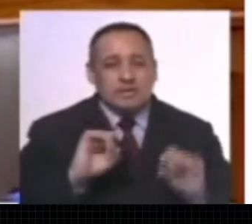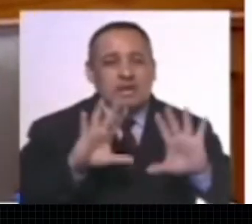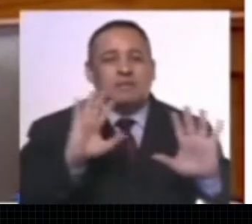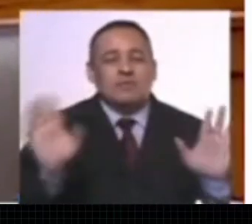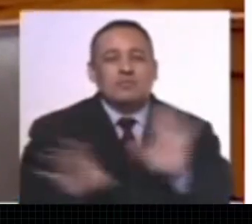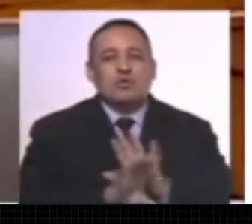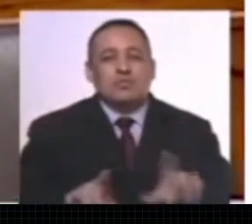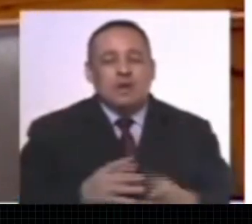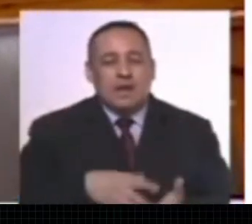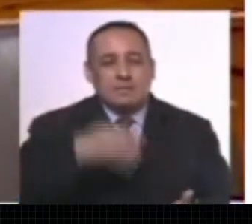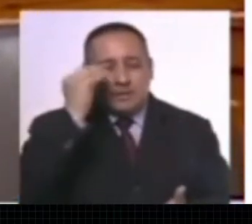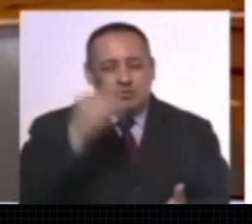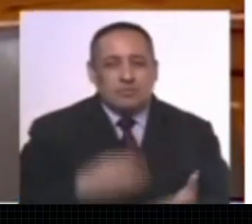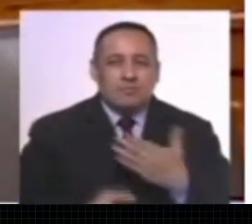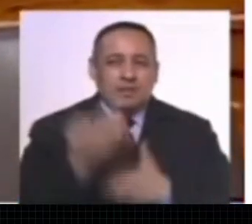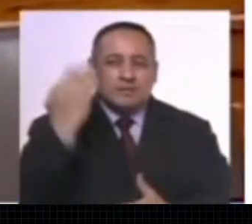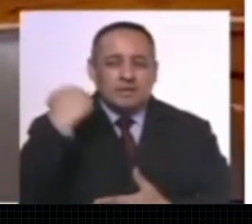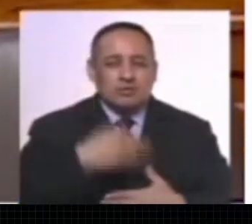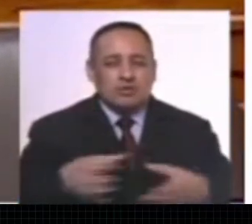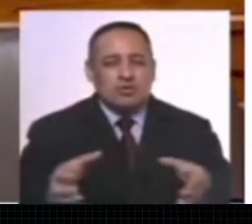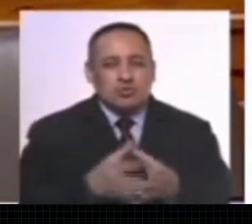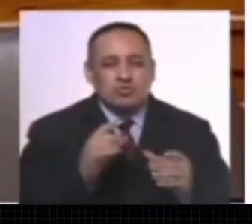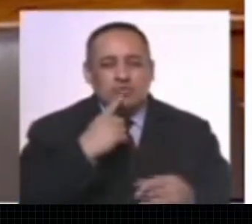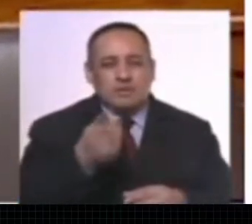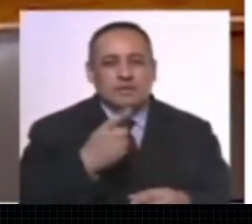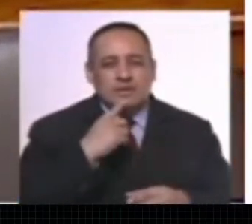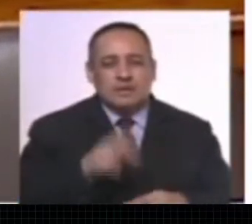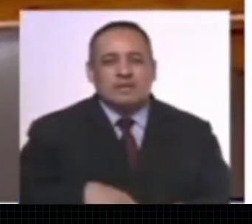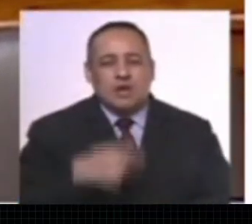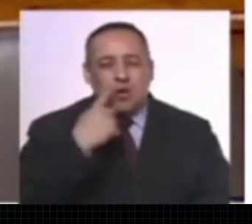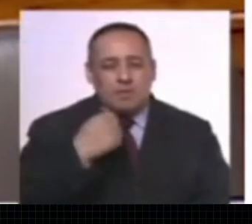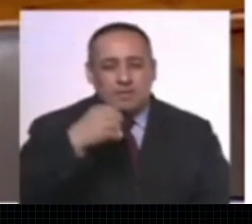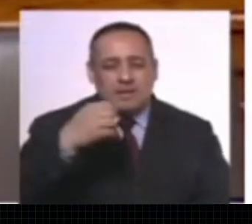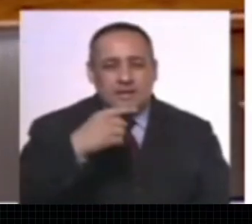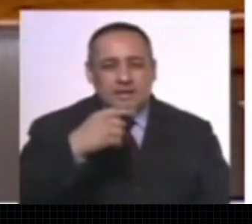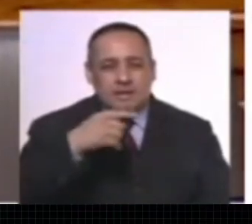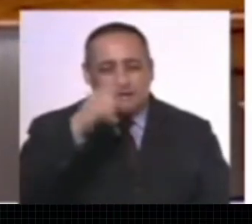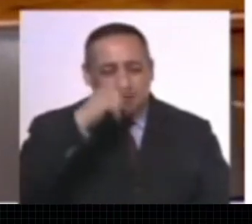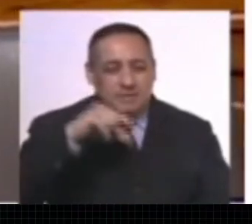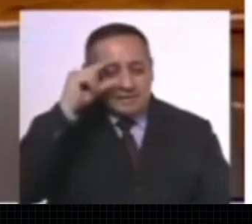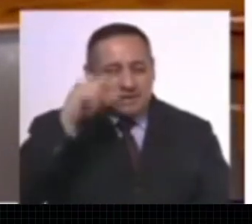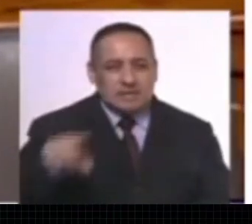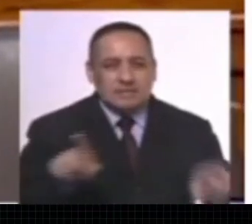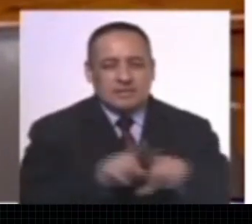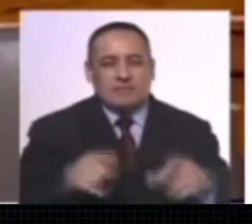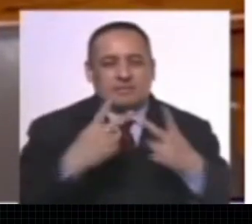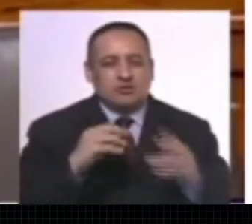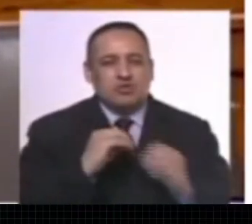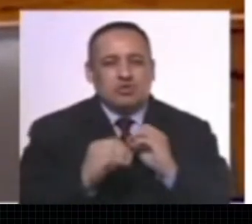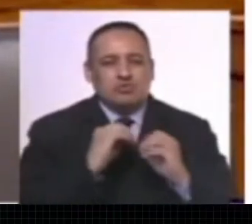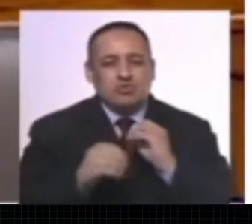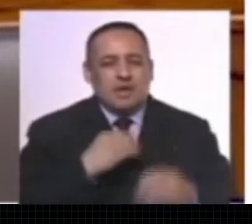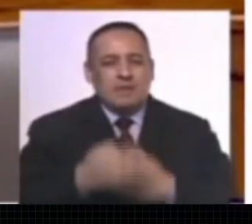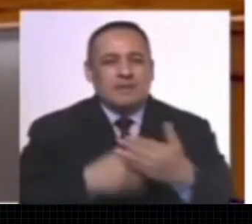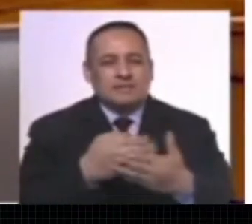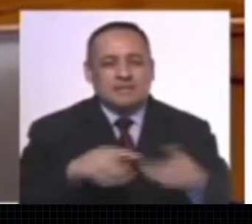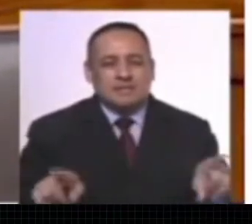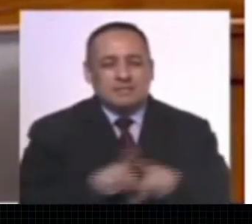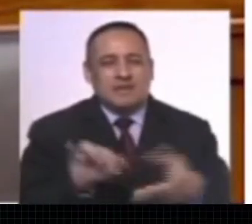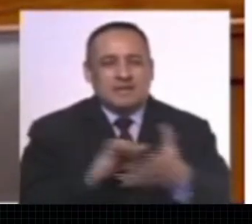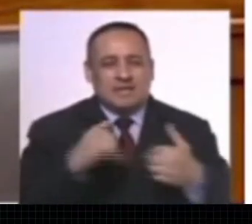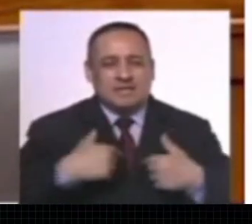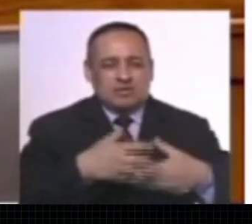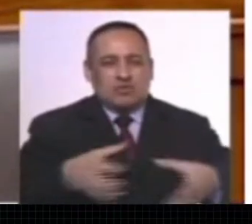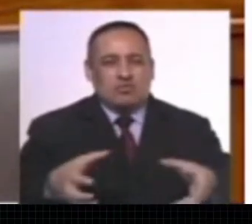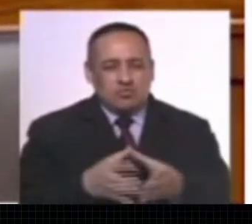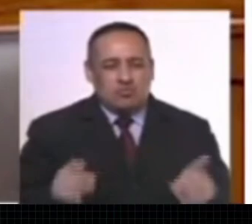seguramente aprendió en las filas del partido de Lagarto Vizcarra, la hace realmente insostenible al frente de una